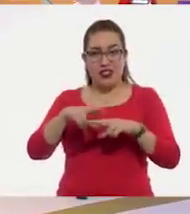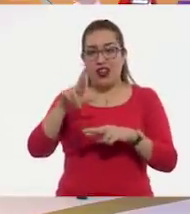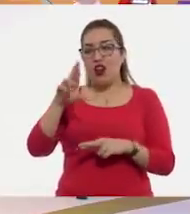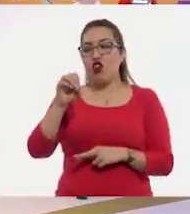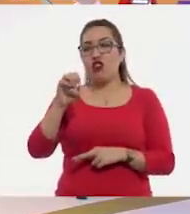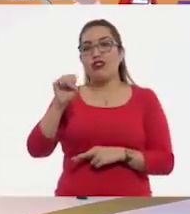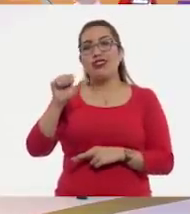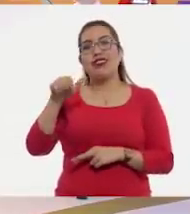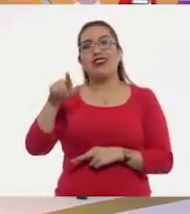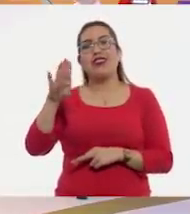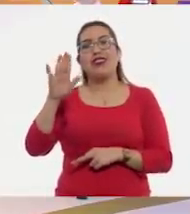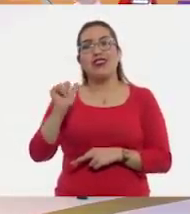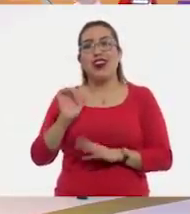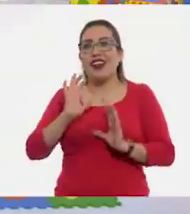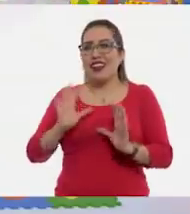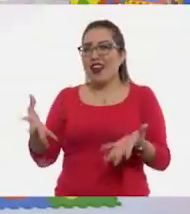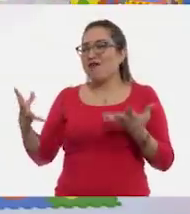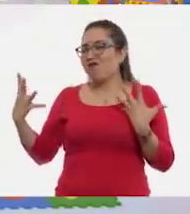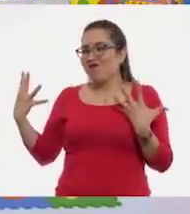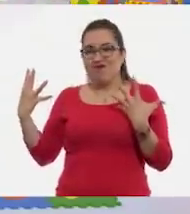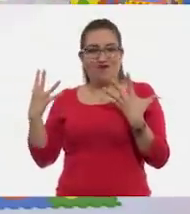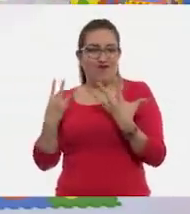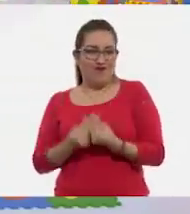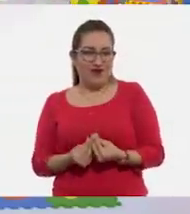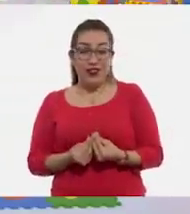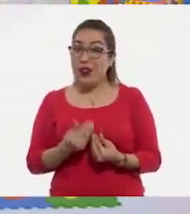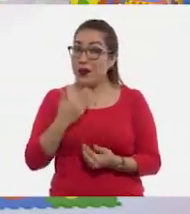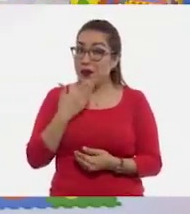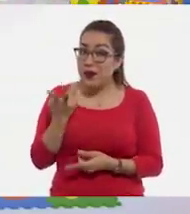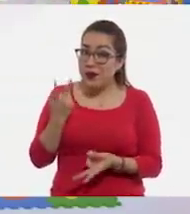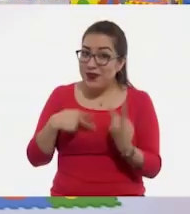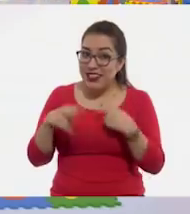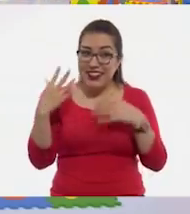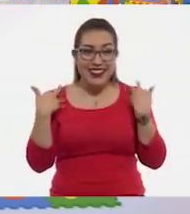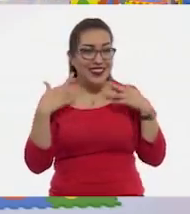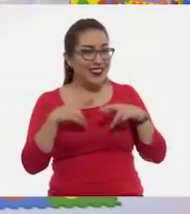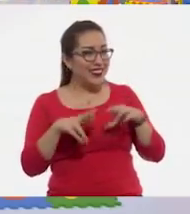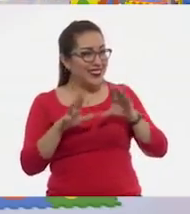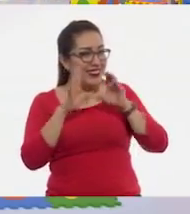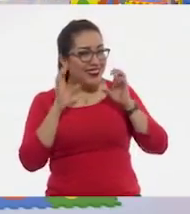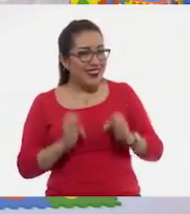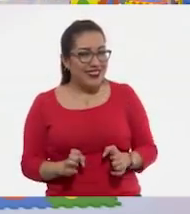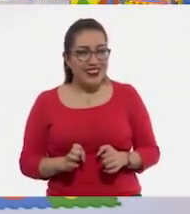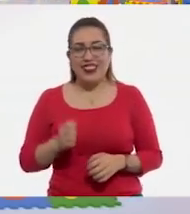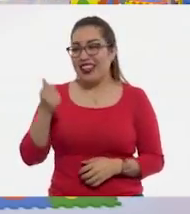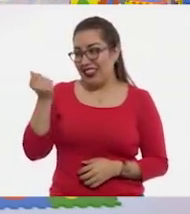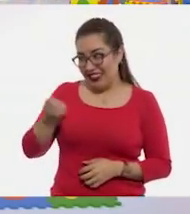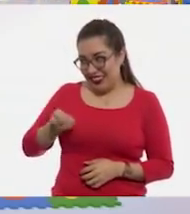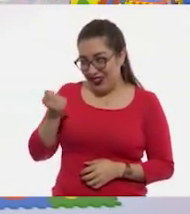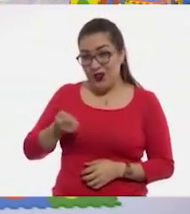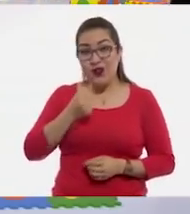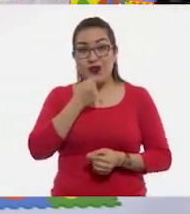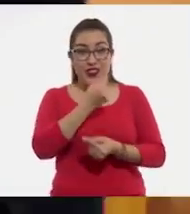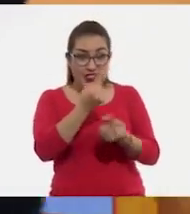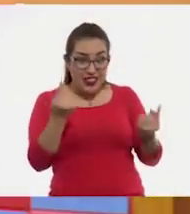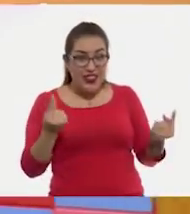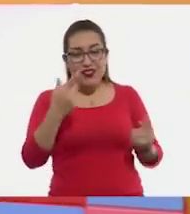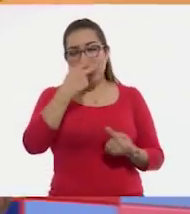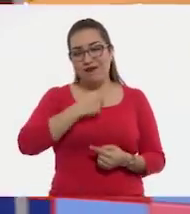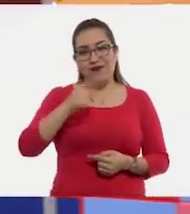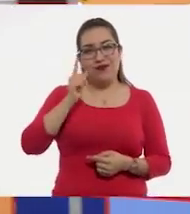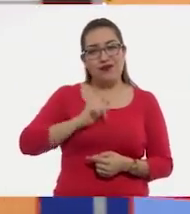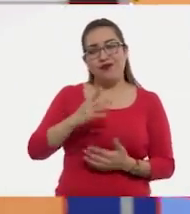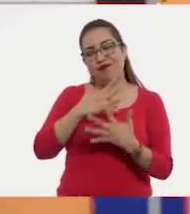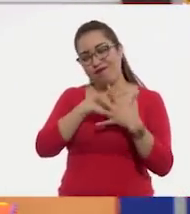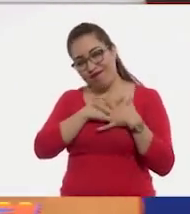Rosalba, que ya está aquí con nosotros. Así que, bienvenida maestra, ¿cómo estás? Hola, te saludamos las niñas, los niños y yo con el corazón.